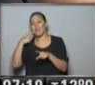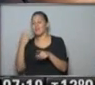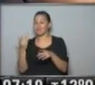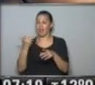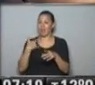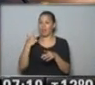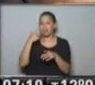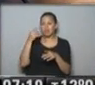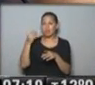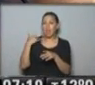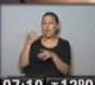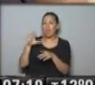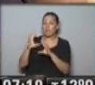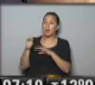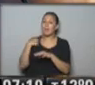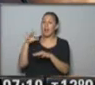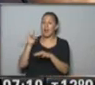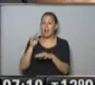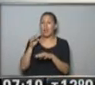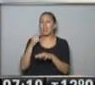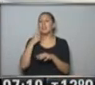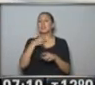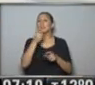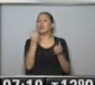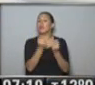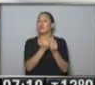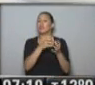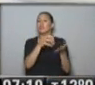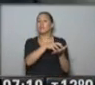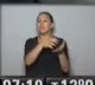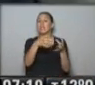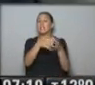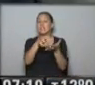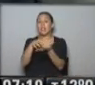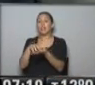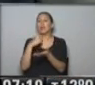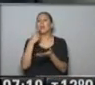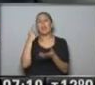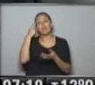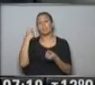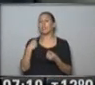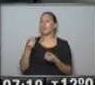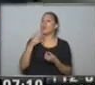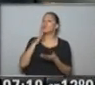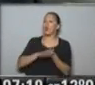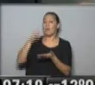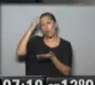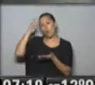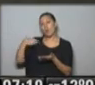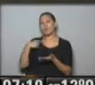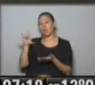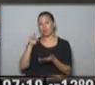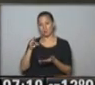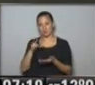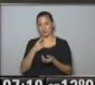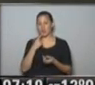otras importantes sectores de la ciudadanía que van a dar su opinión para la designación de jueces. Creo que una gran parte del